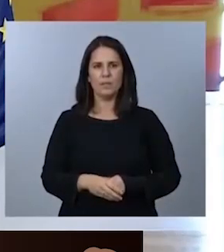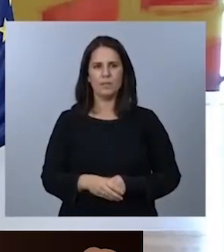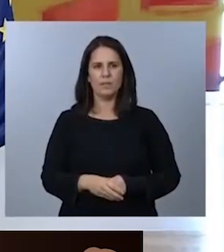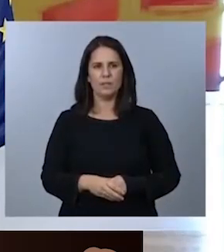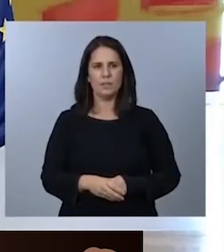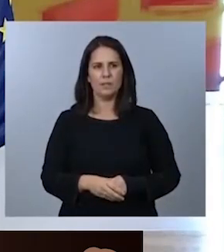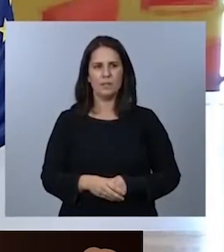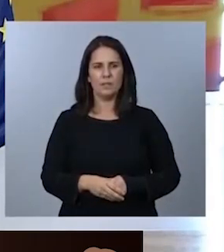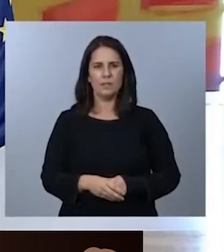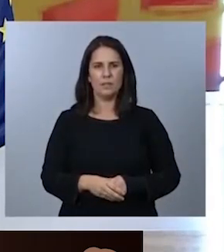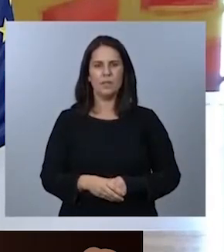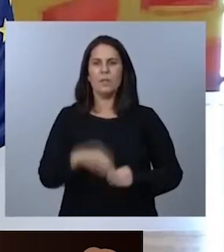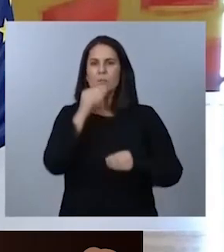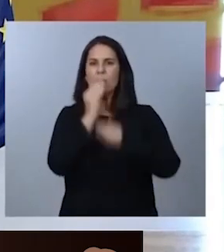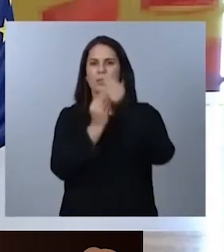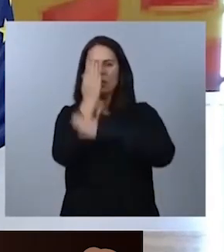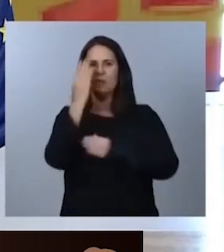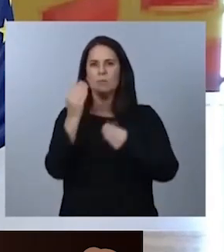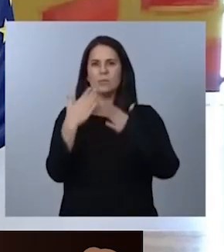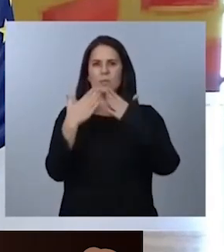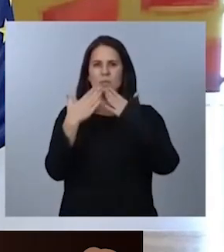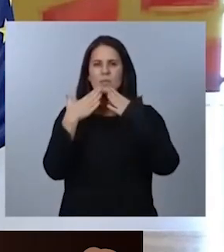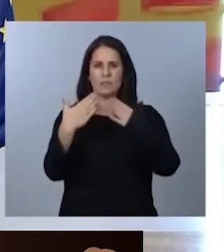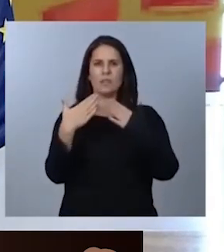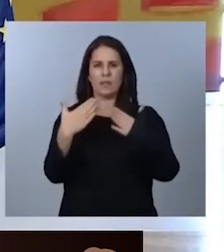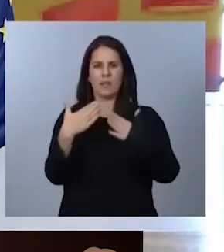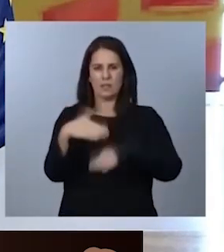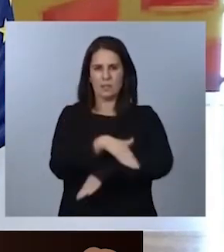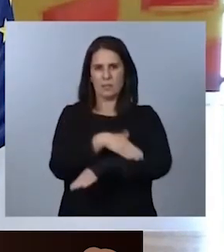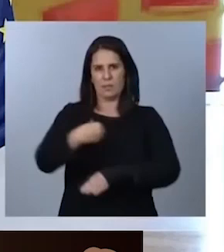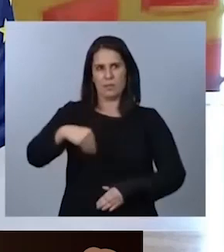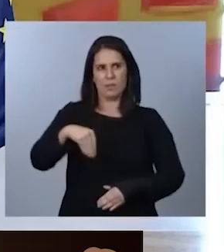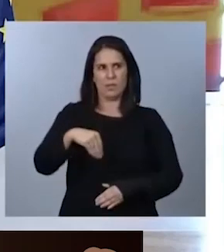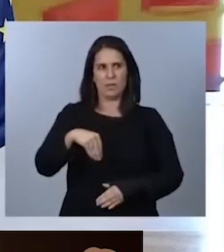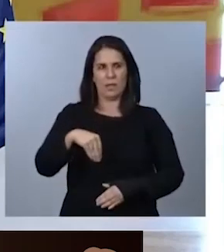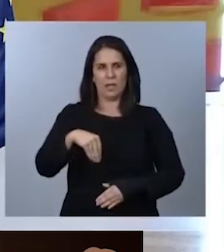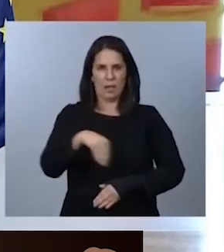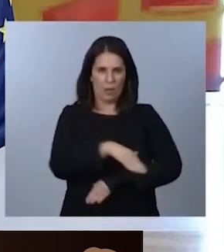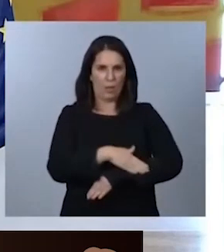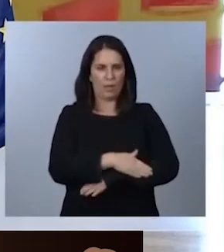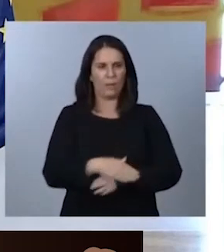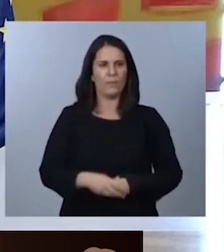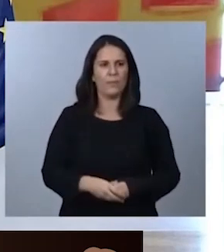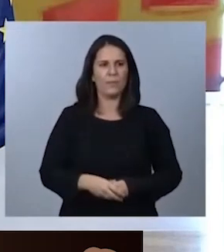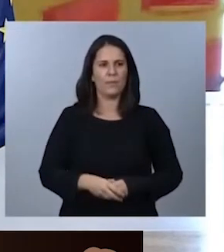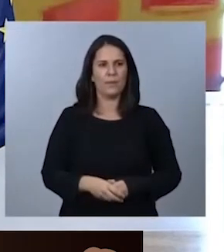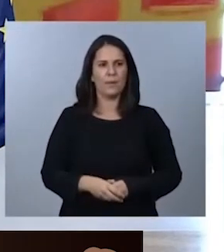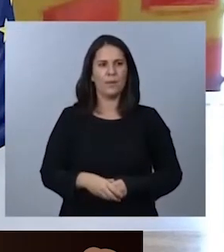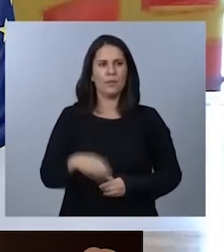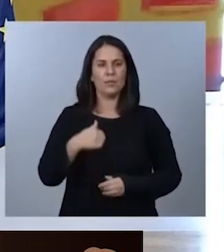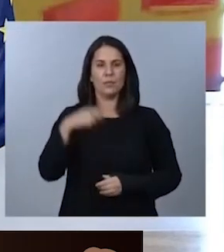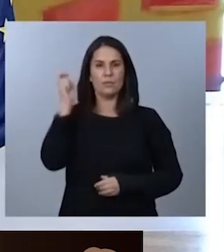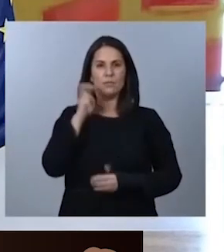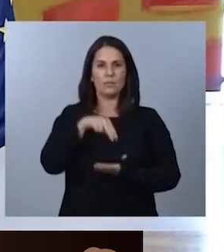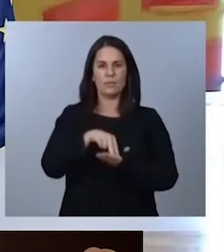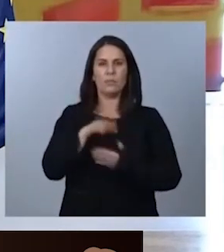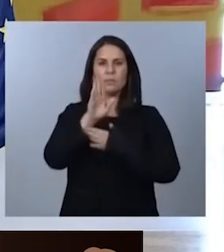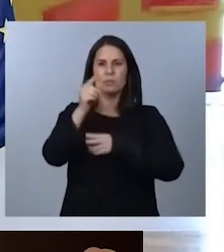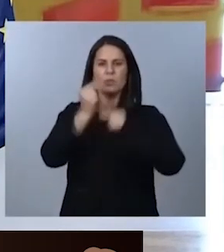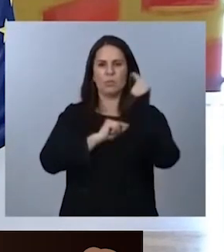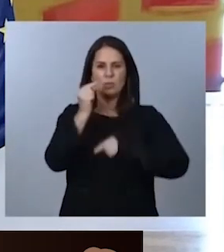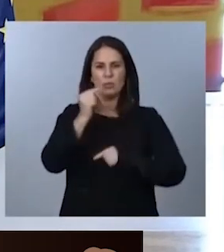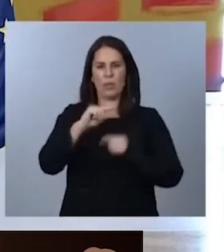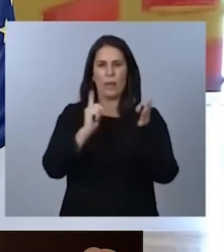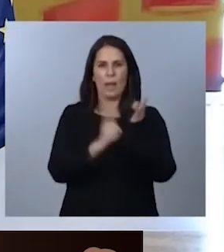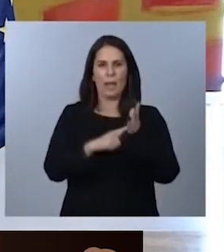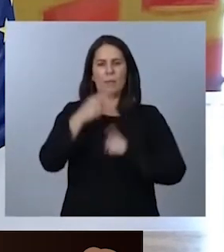o tres años más y adoptar la legislatura. Este era el punto clave para ellos. Pero evidentemente tienen un problema y es la Unión Europea. No me queda ninguna duda, y así está previsto en todos los